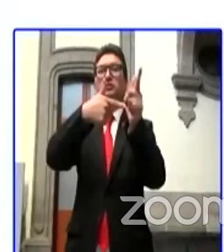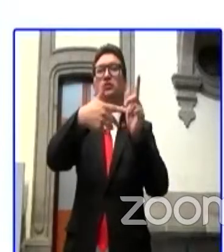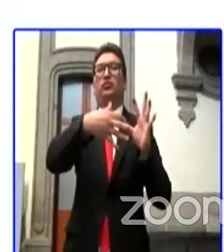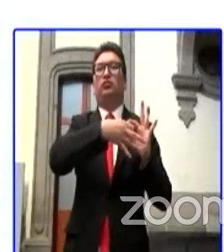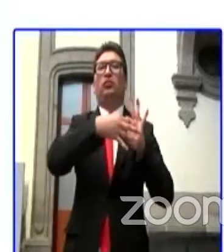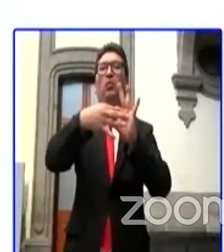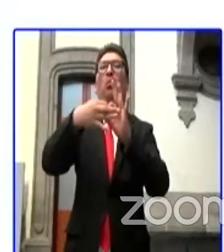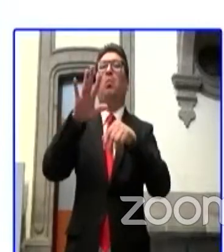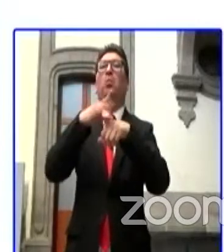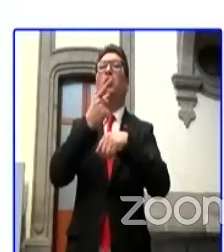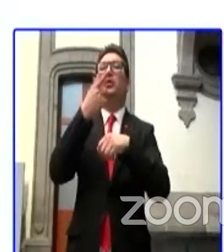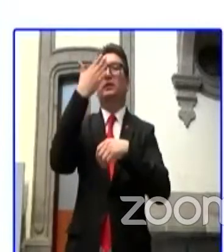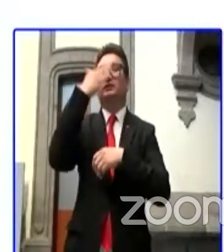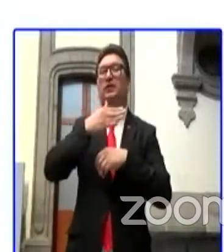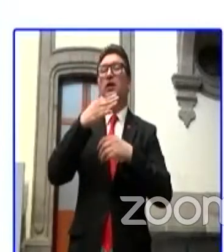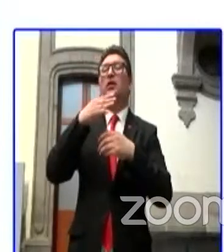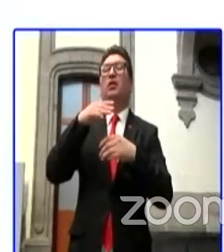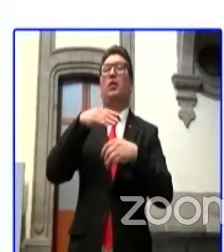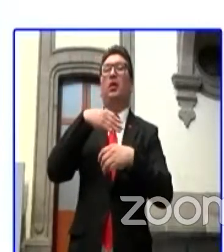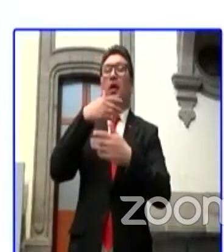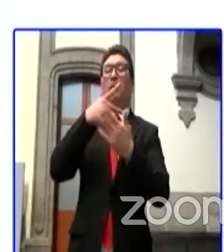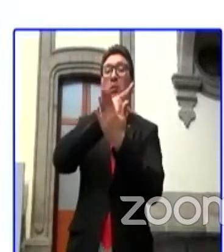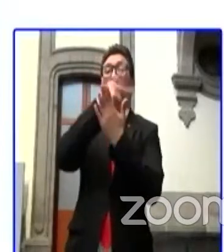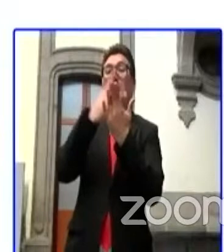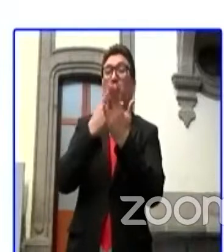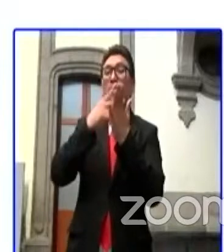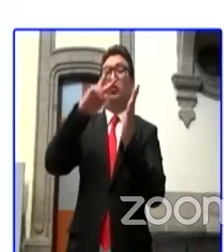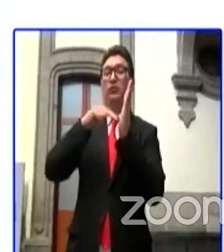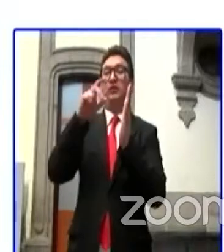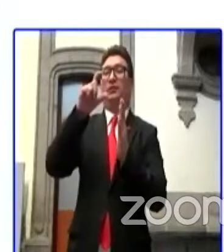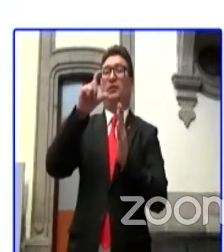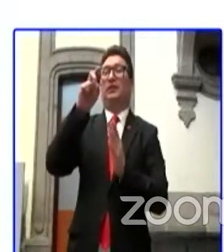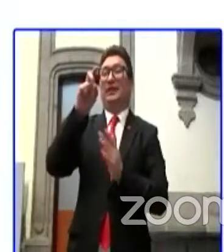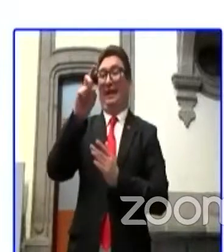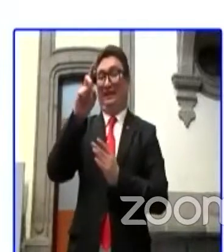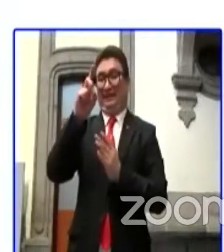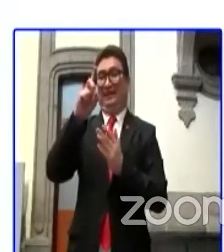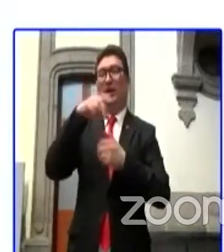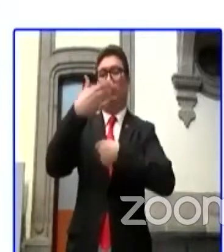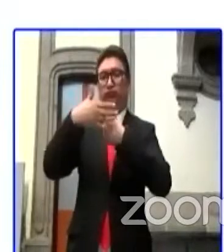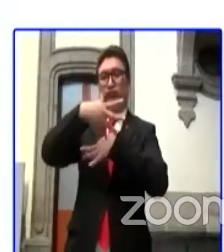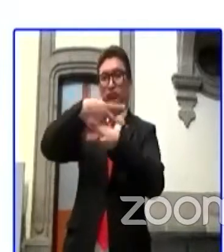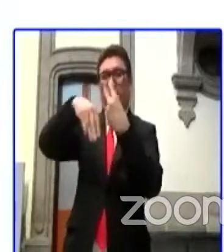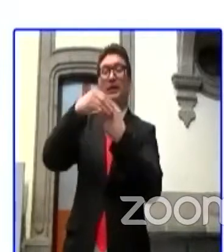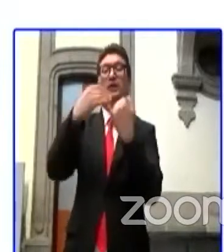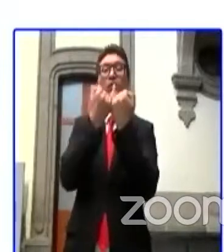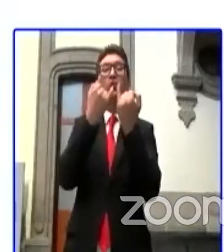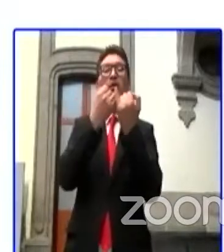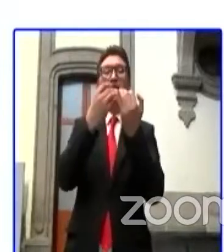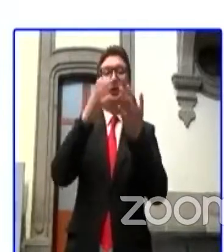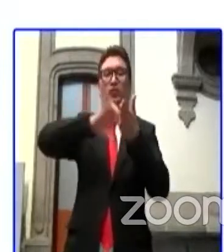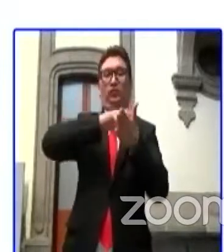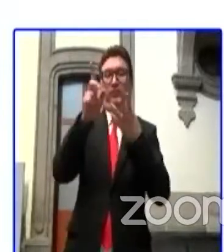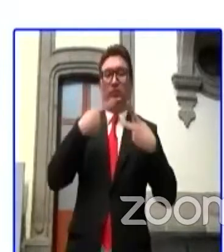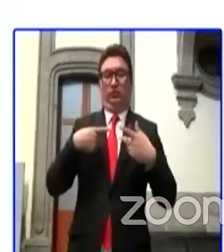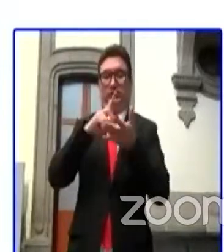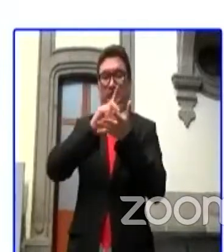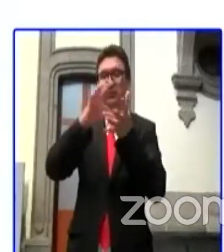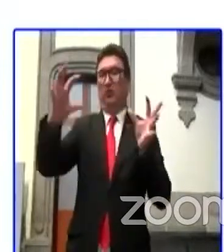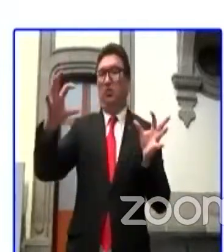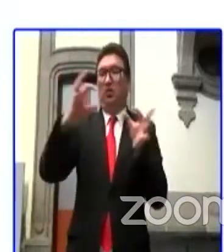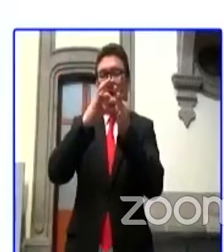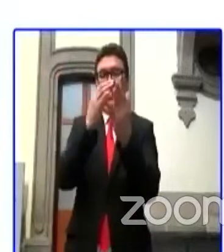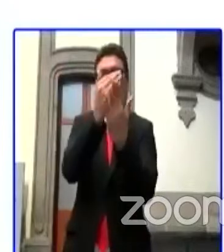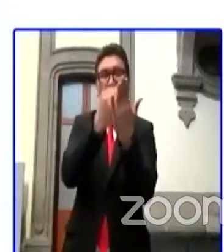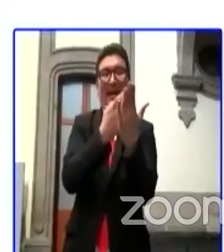armonizado con la Agenda 2030 y la misma convención. Ese es el reto, que la sigamos, que se siga y que la